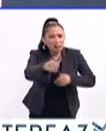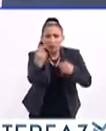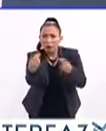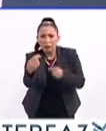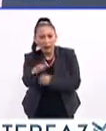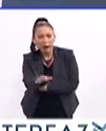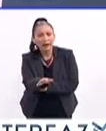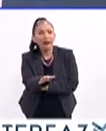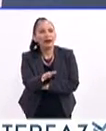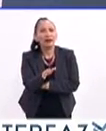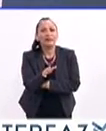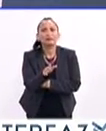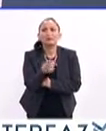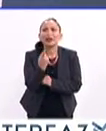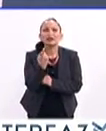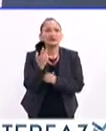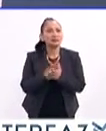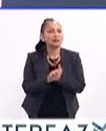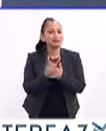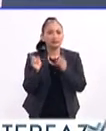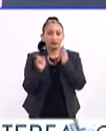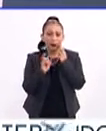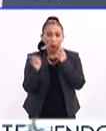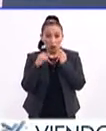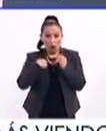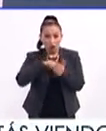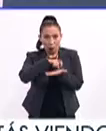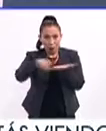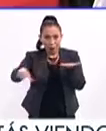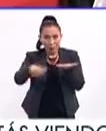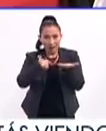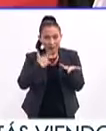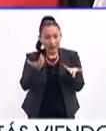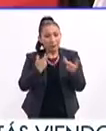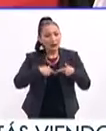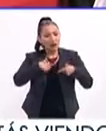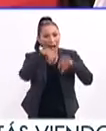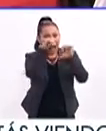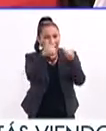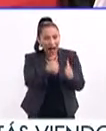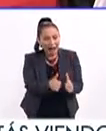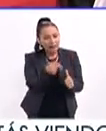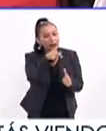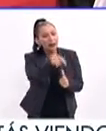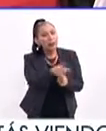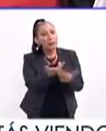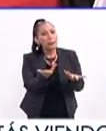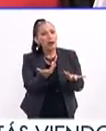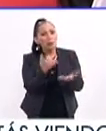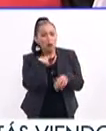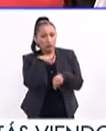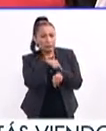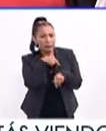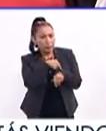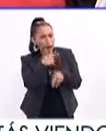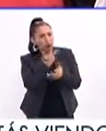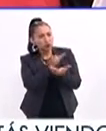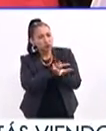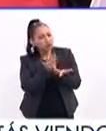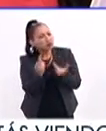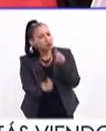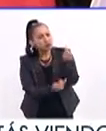es que cuando compremos estas piezas a los artesanos, nos demos el tiempo, el